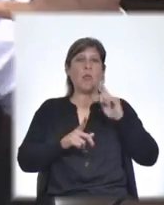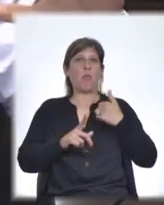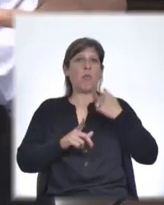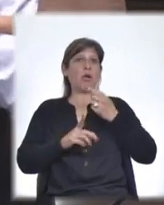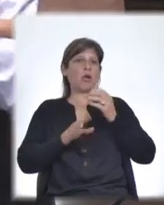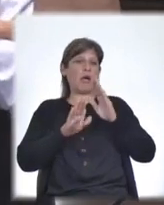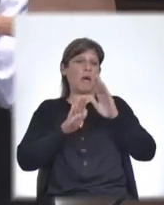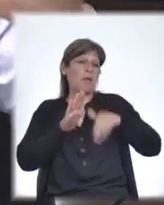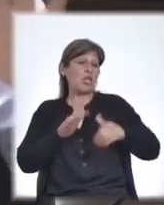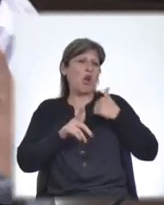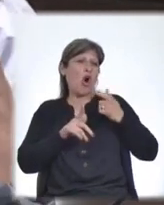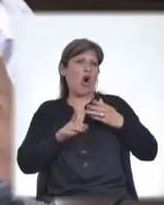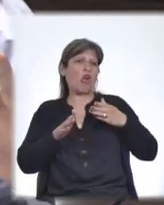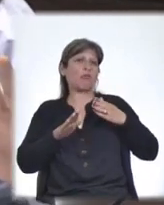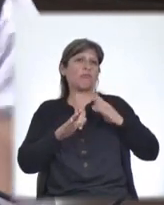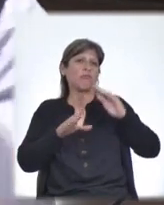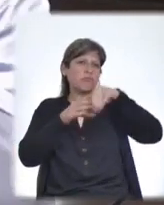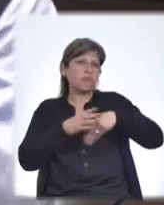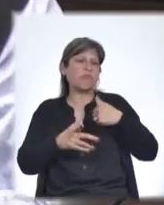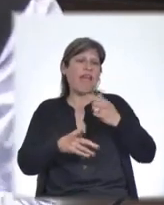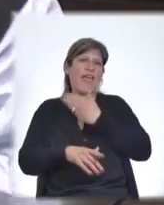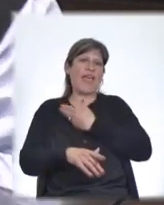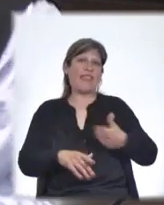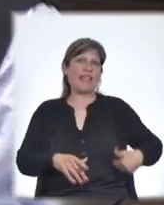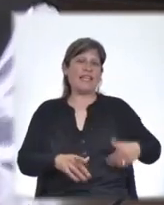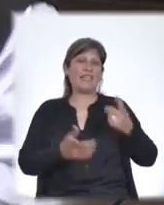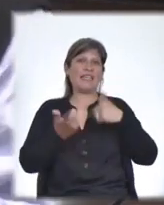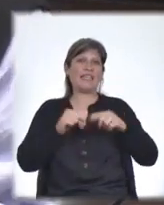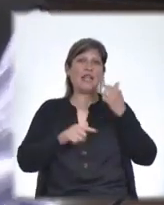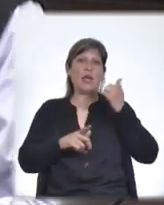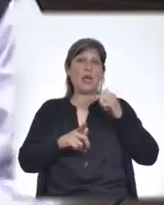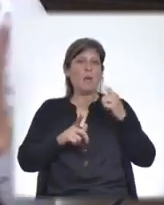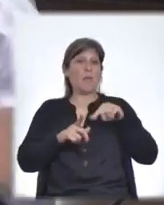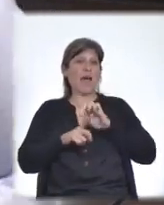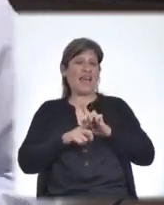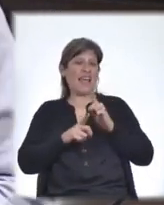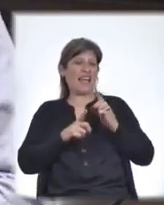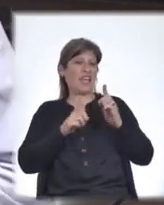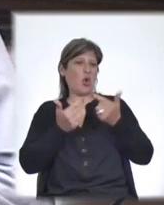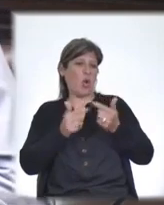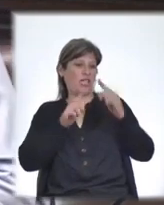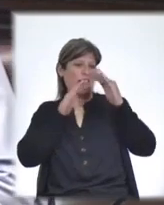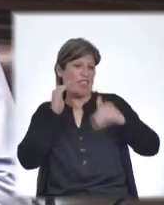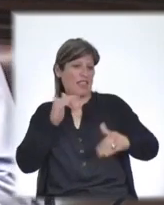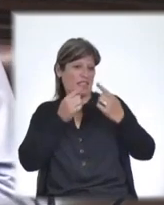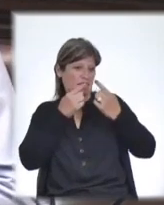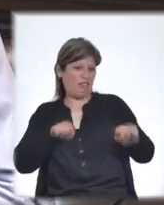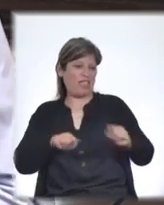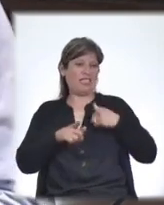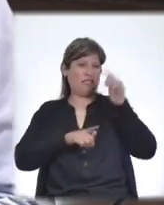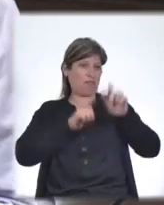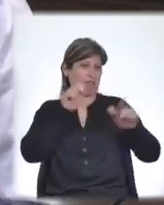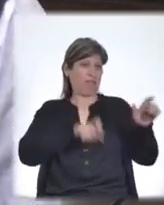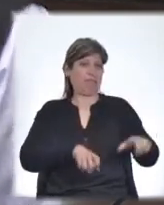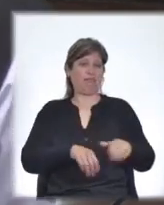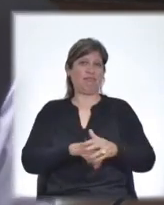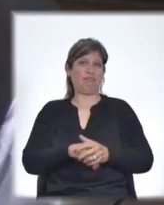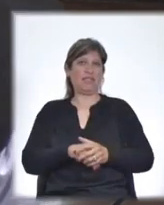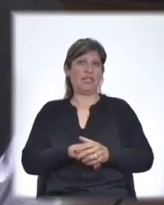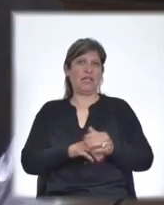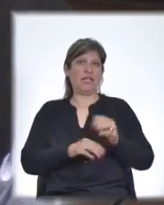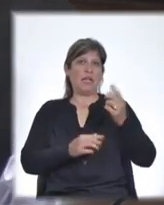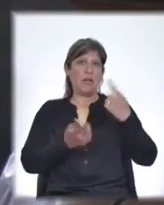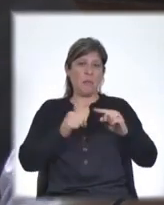del Estado, que a su vez procure eliminar las diferencias de base no determinadas por los individuos. Pero lo